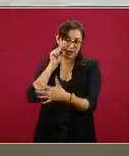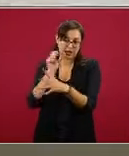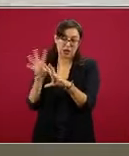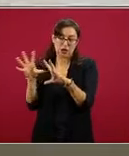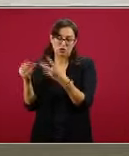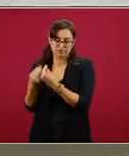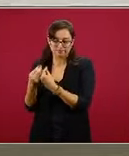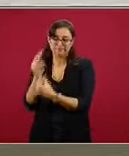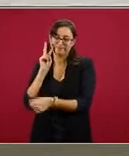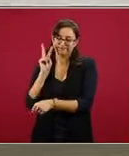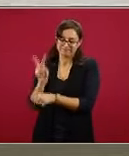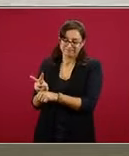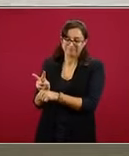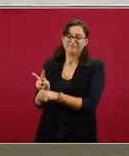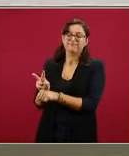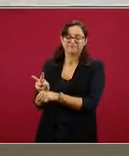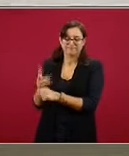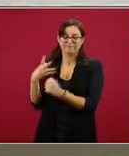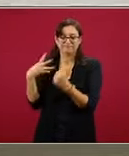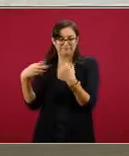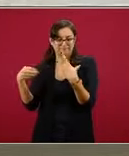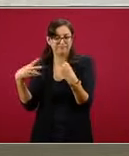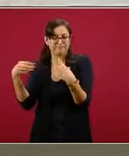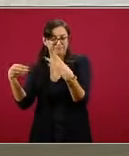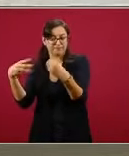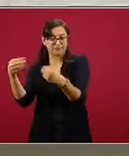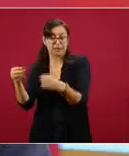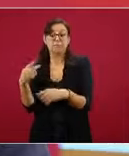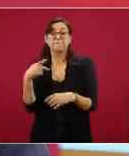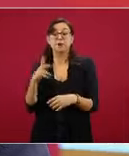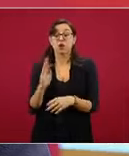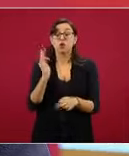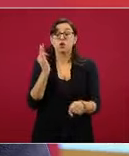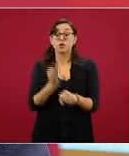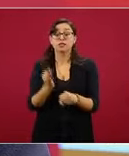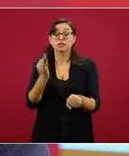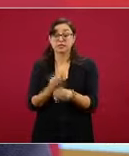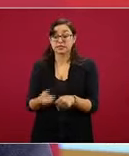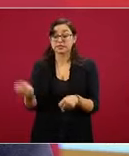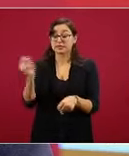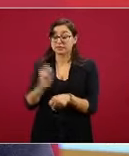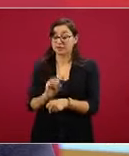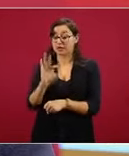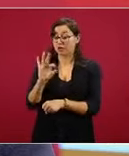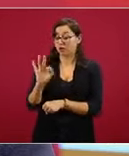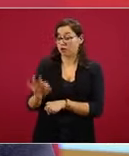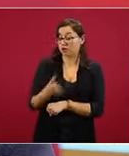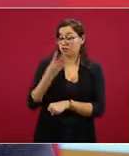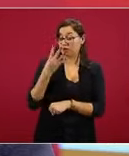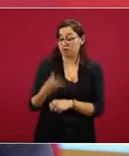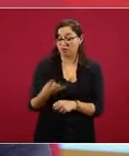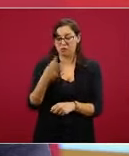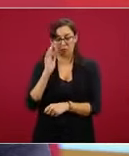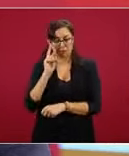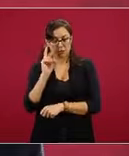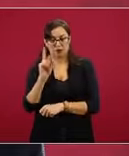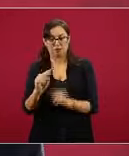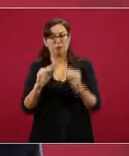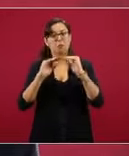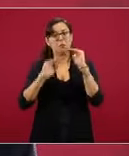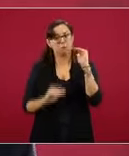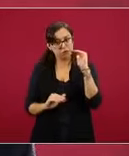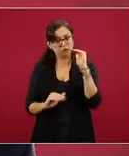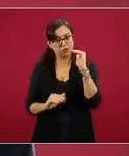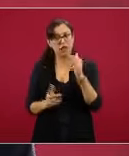Como vimos en la semana 44, estamos abriendo con un descenso importante. Este descenso también se ve en